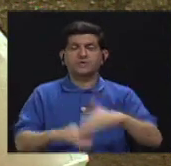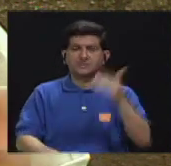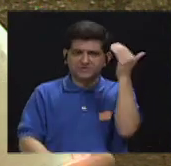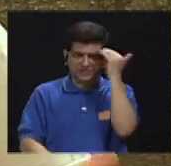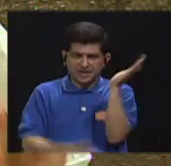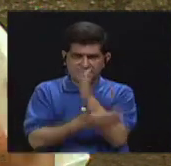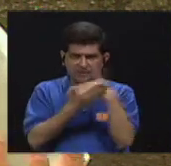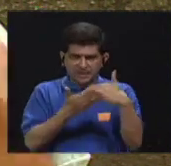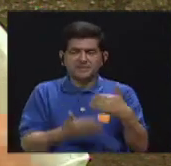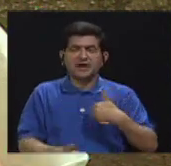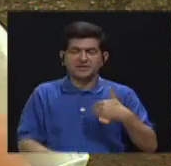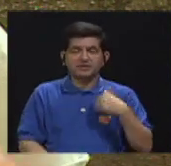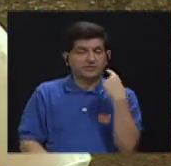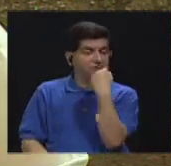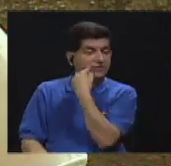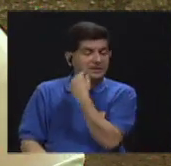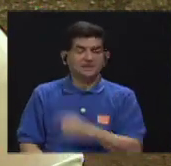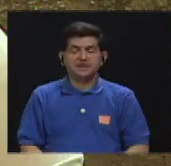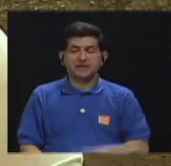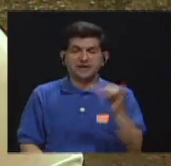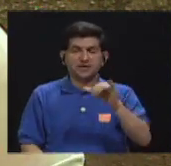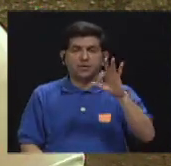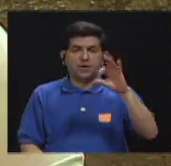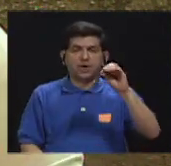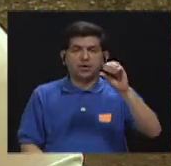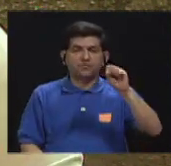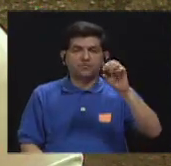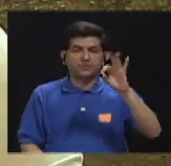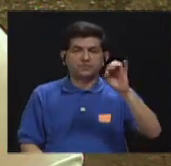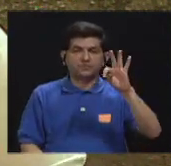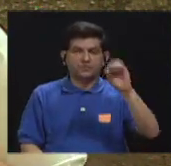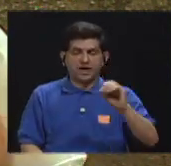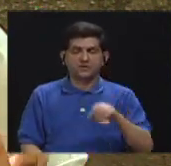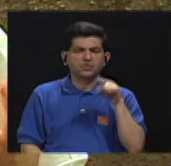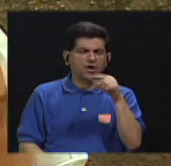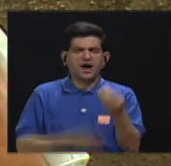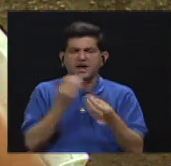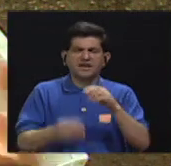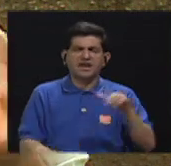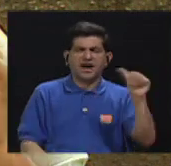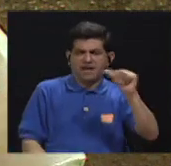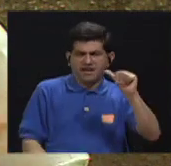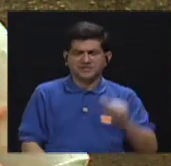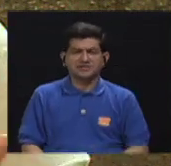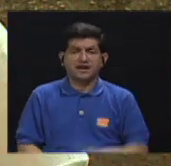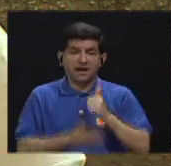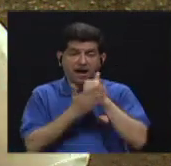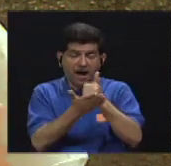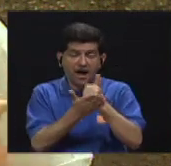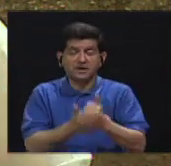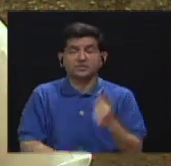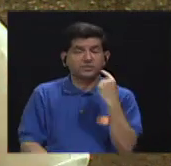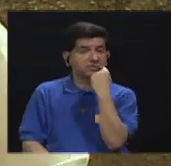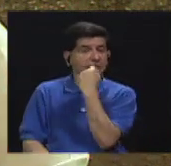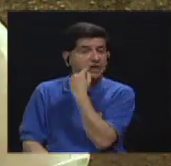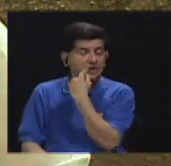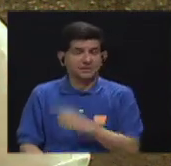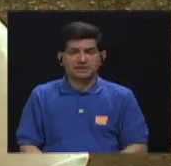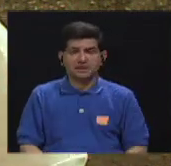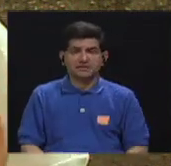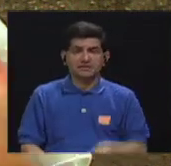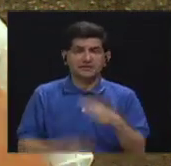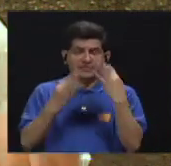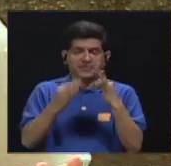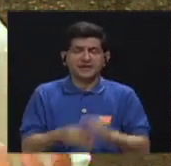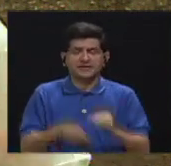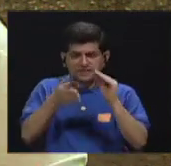como sabemos, en parte lo que tiene el diente es calcio y fosfato. Entonces lo que hace la arginina es un poco actuar a nivel del diente, ¿verdad?, de ayudar